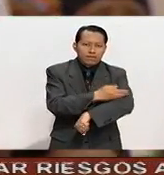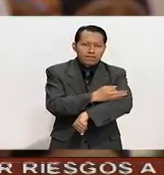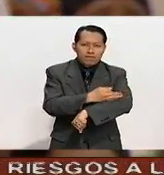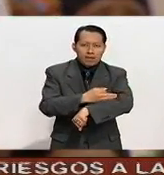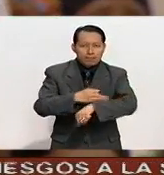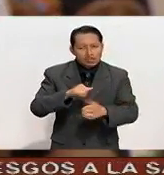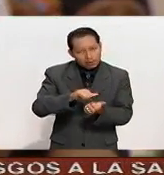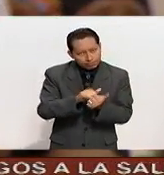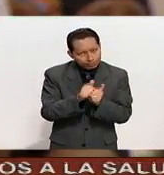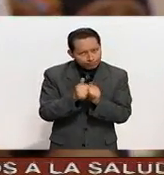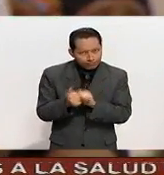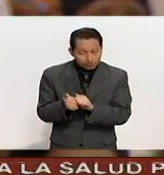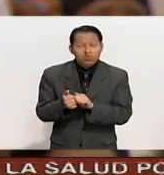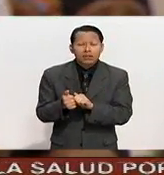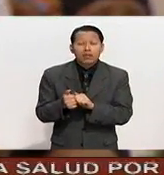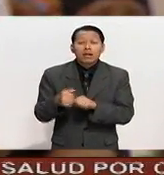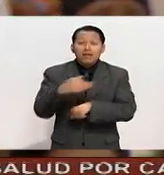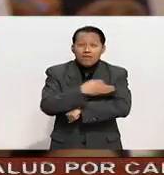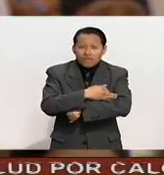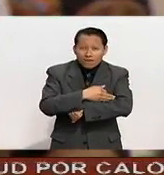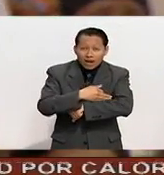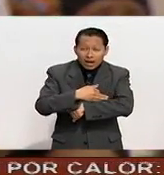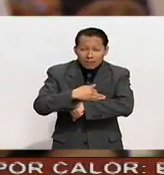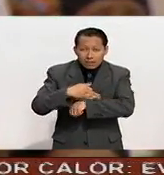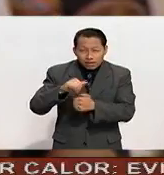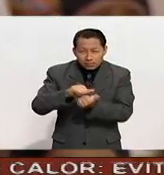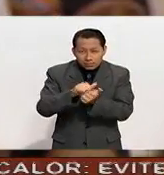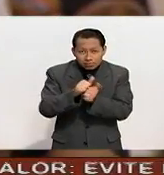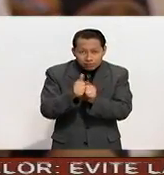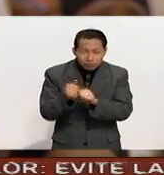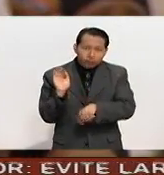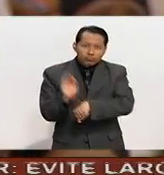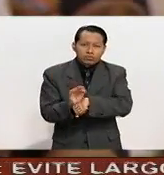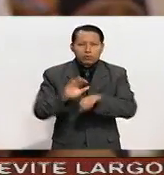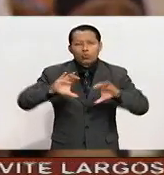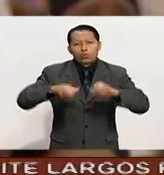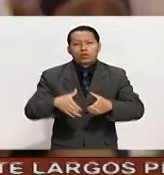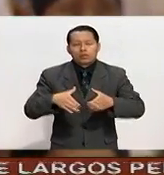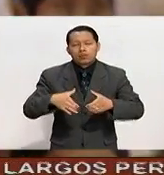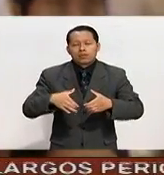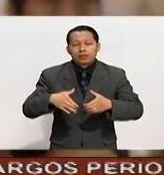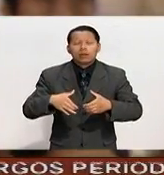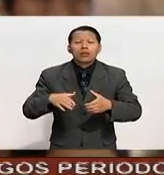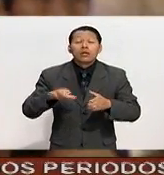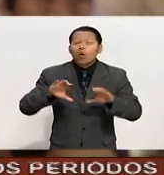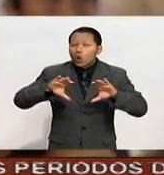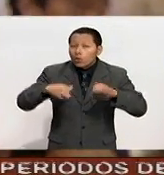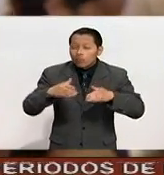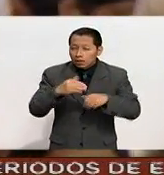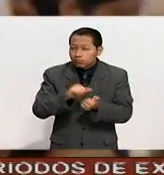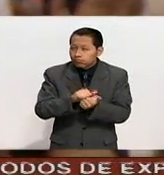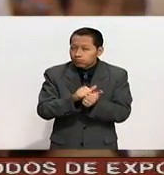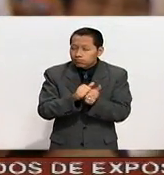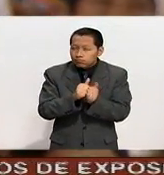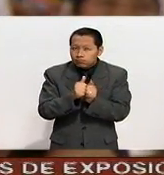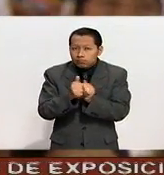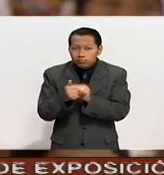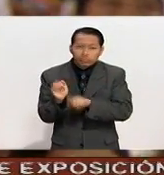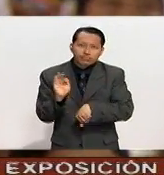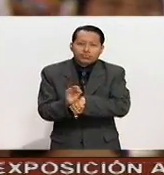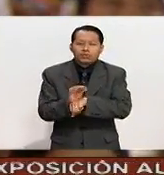al transformar el de su familia, transformar el de su comunidad. Y al transformar el de su comunidad, el de su